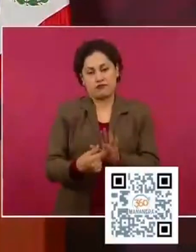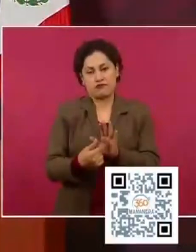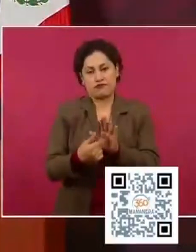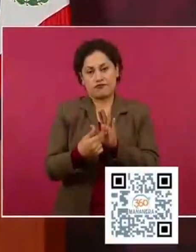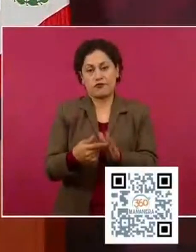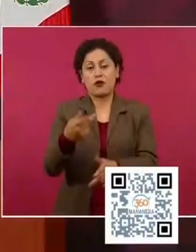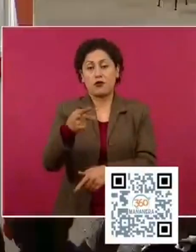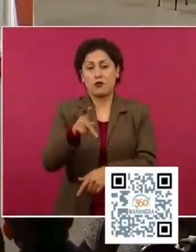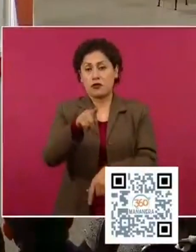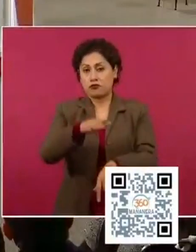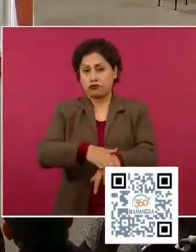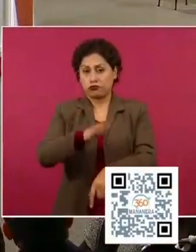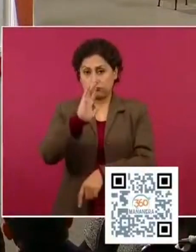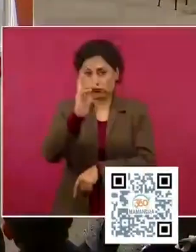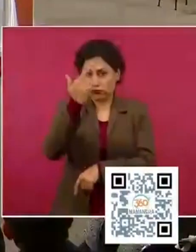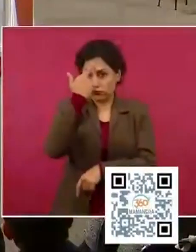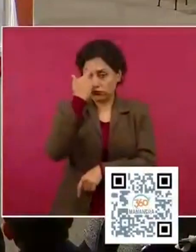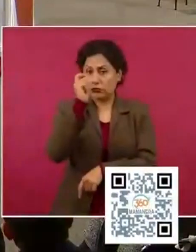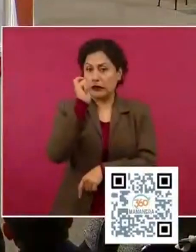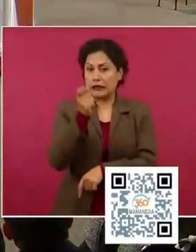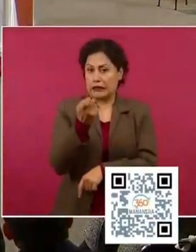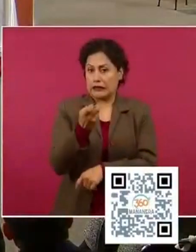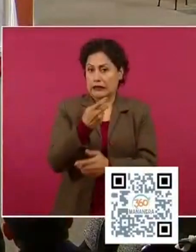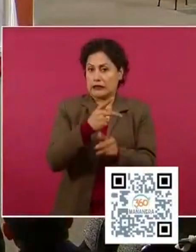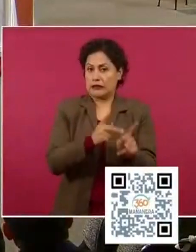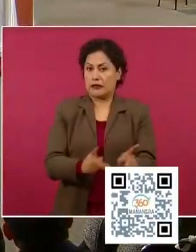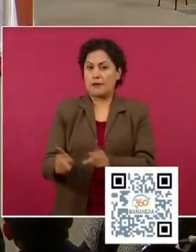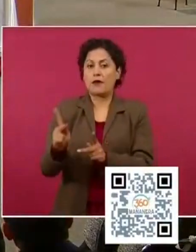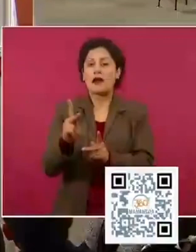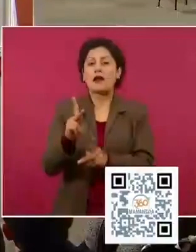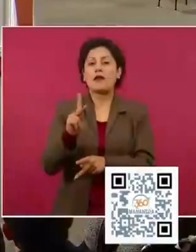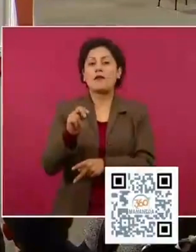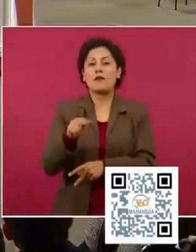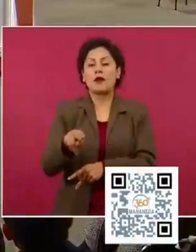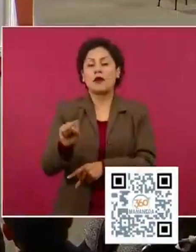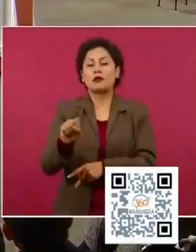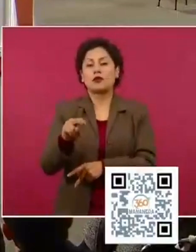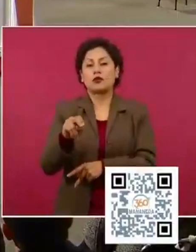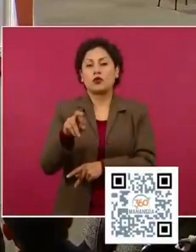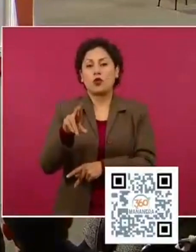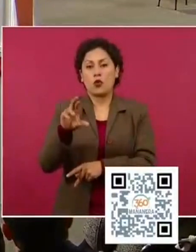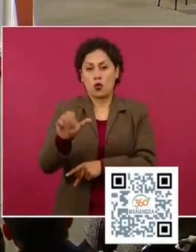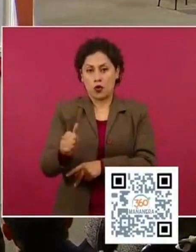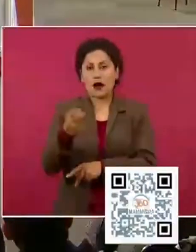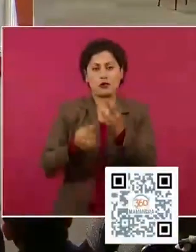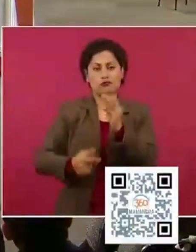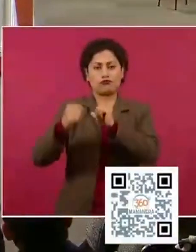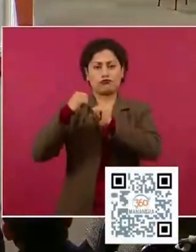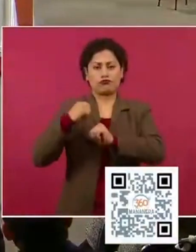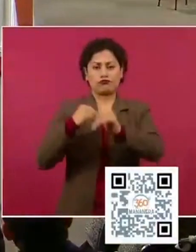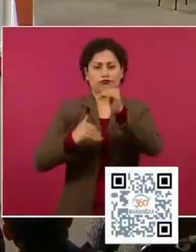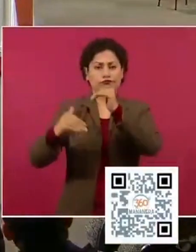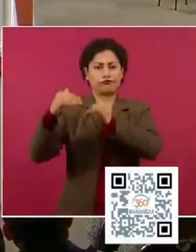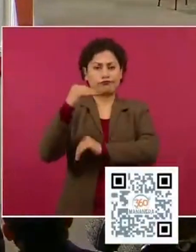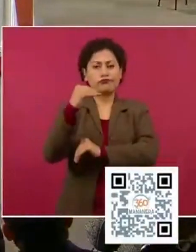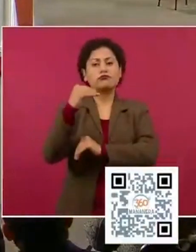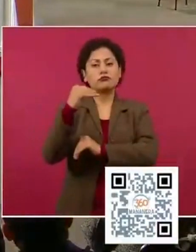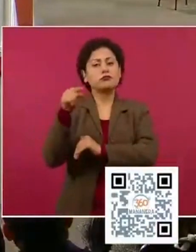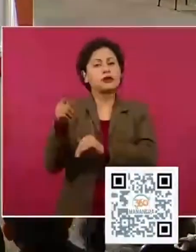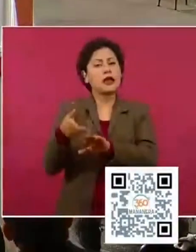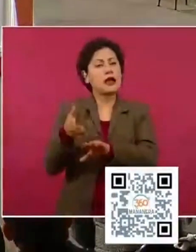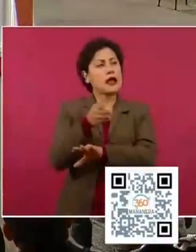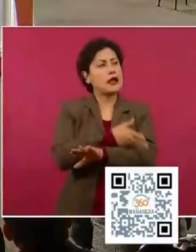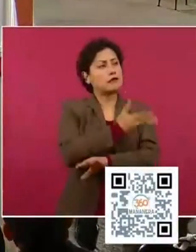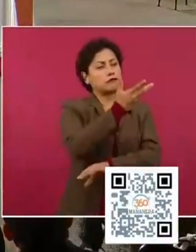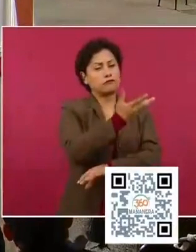que está íntimamente vinculado con el diálogo económico alto nivel México Estados Unidos tratar de sincronizar